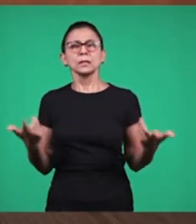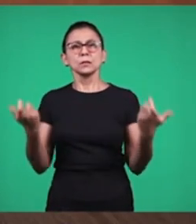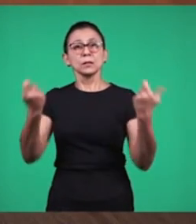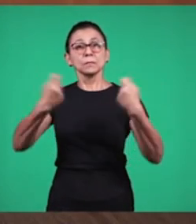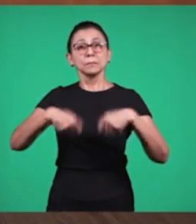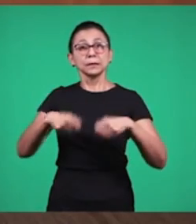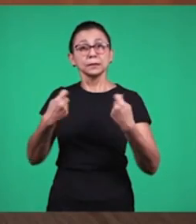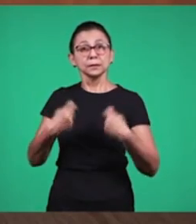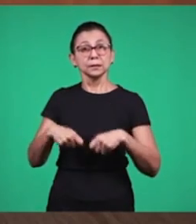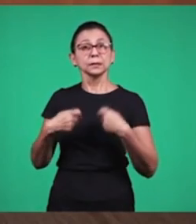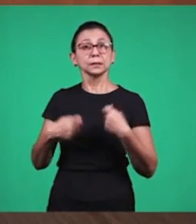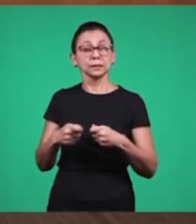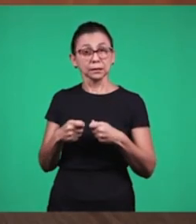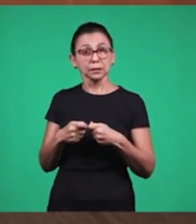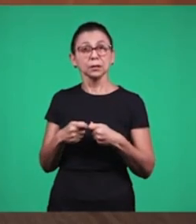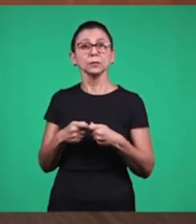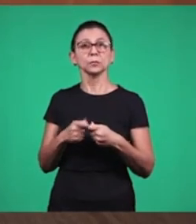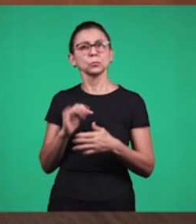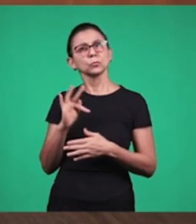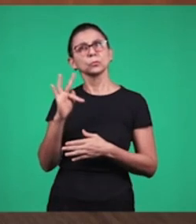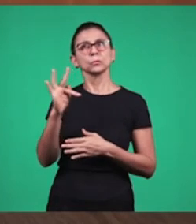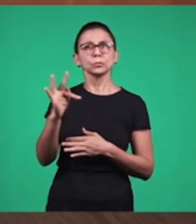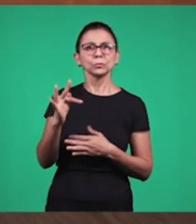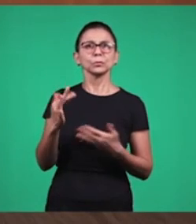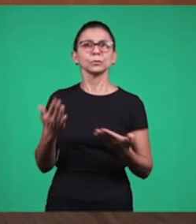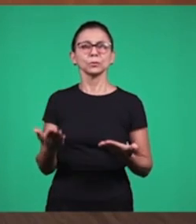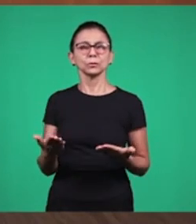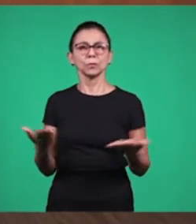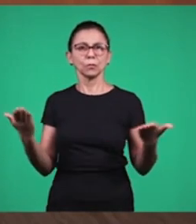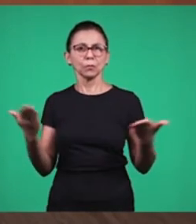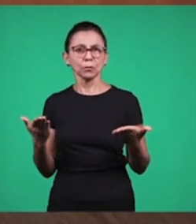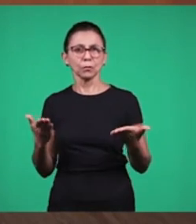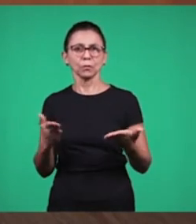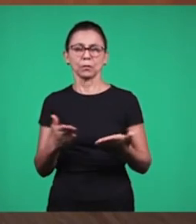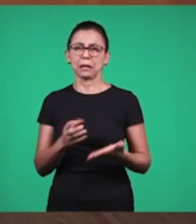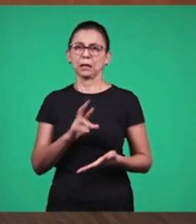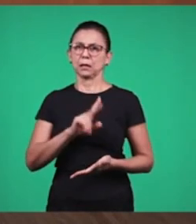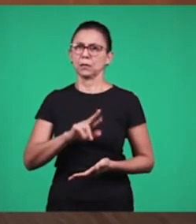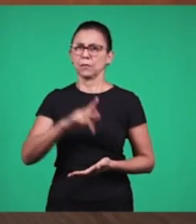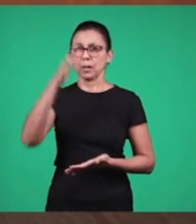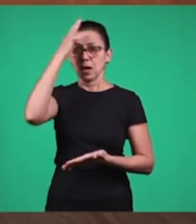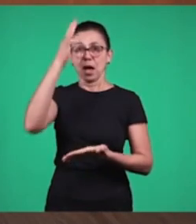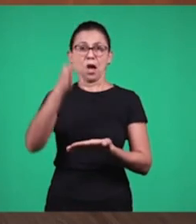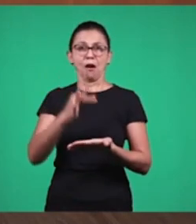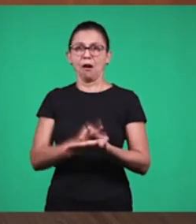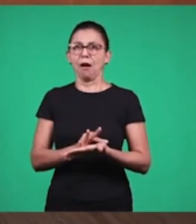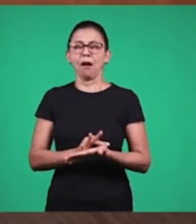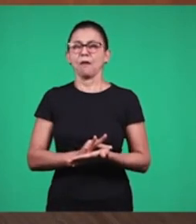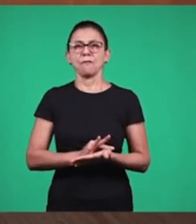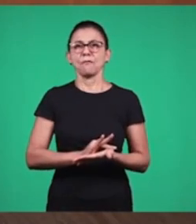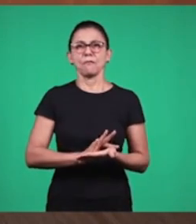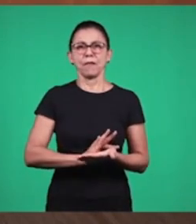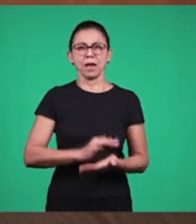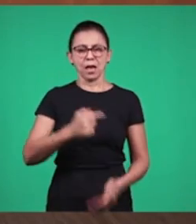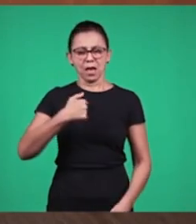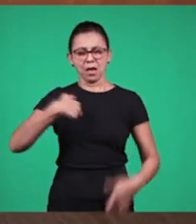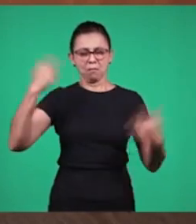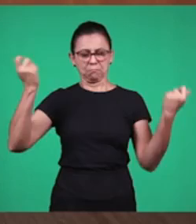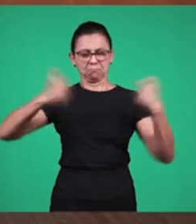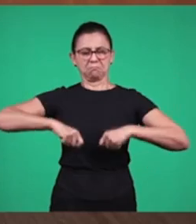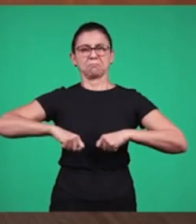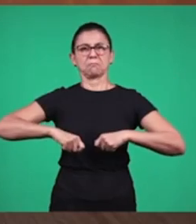nosotros necesitamos en nuestro día a día, no es la fe en sí mismo, en su